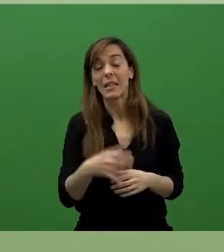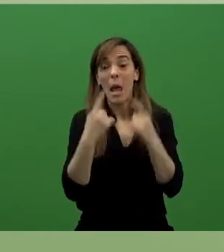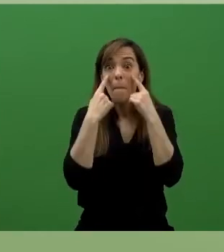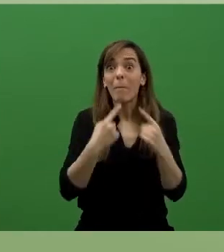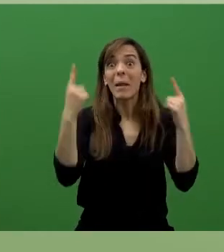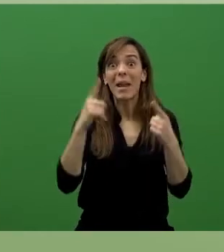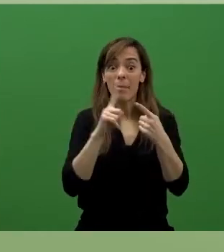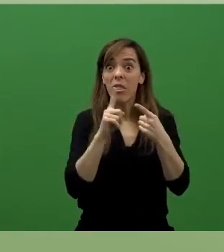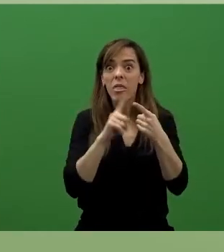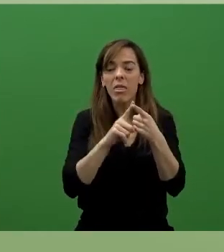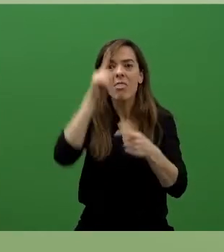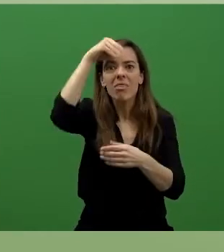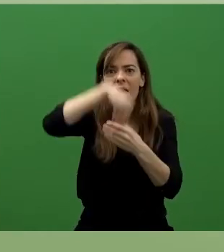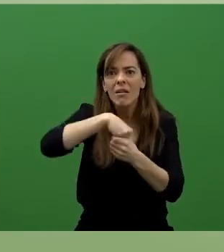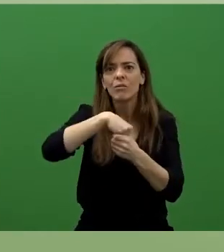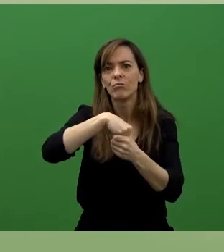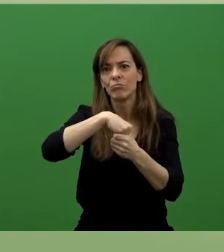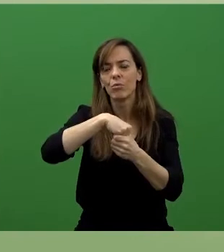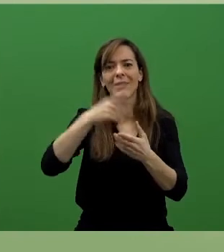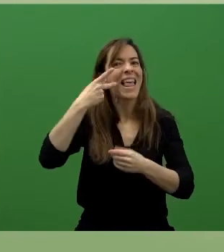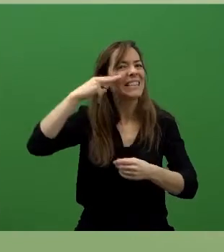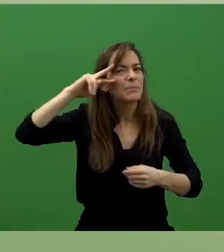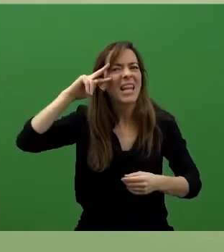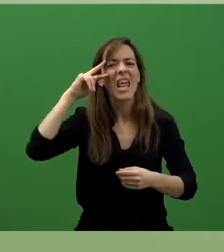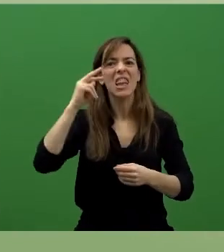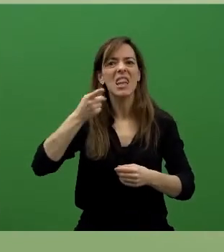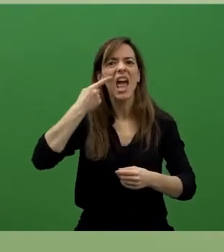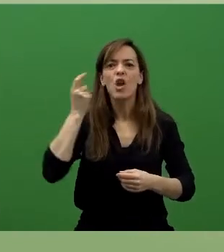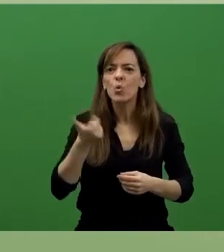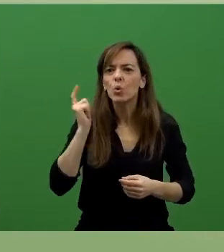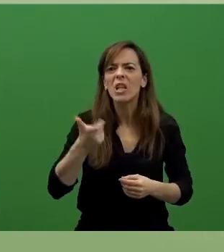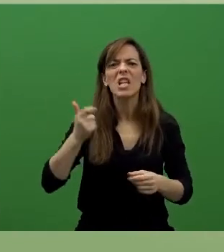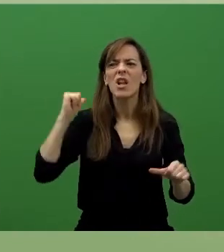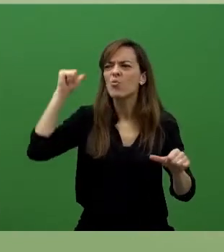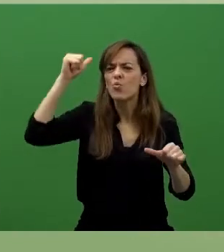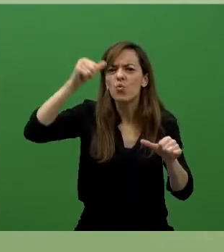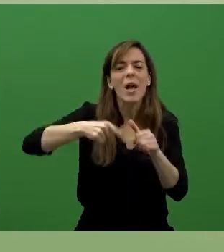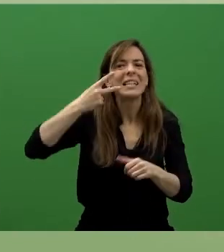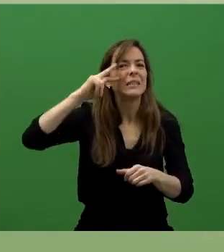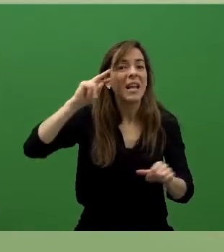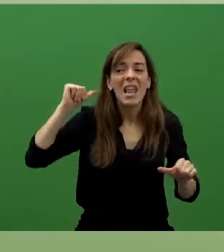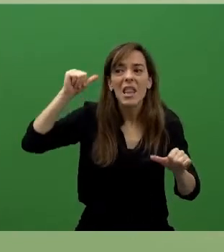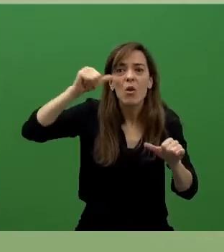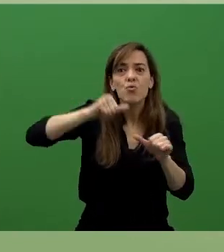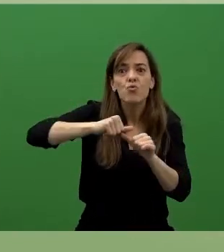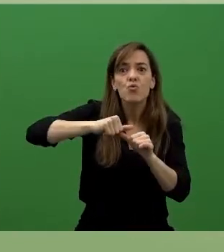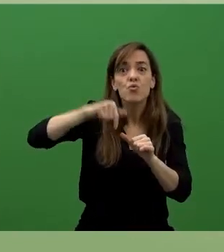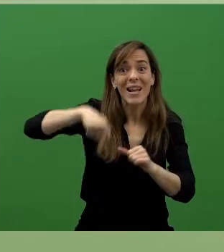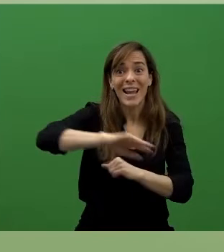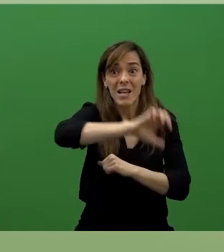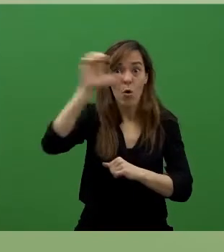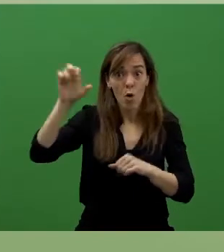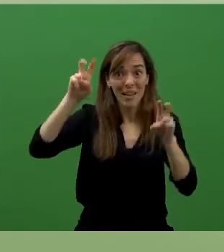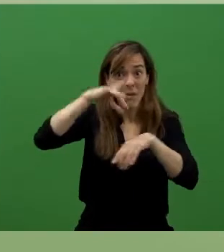pues aglutinaba toda la experiencia, o aglutina toda la experiencia, o gran parte de la experiencia a nivel europeo en